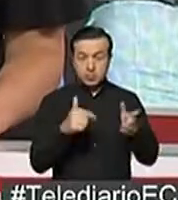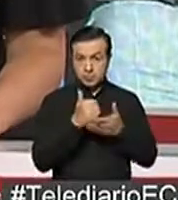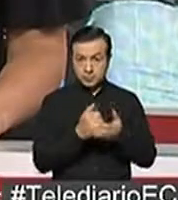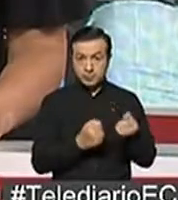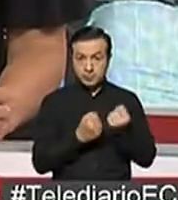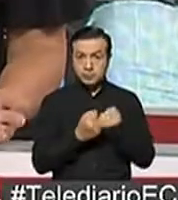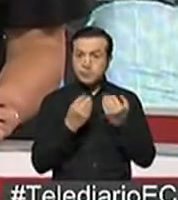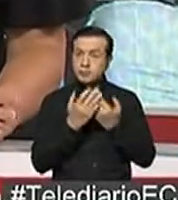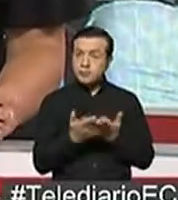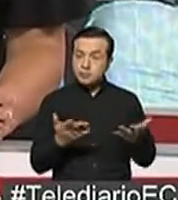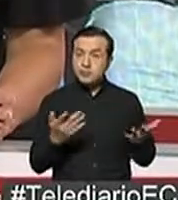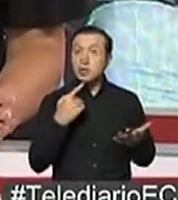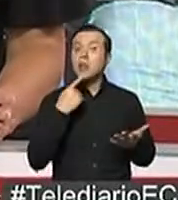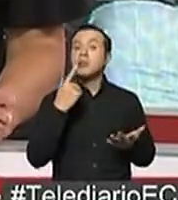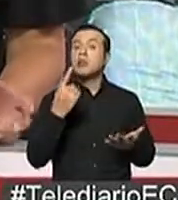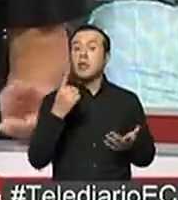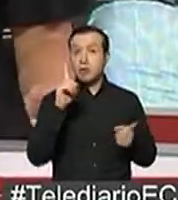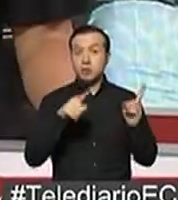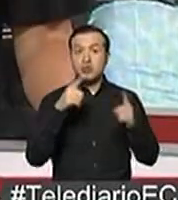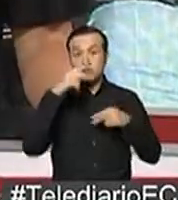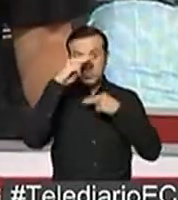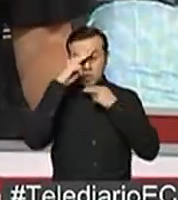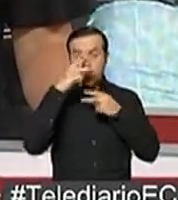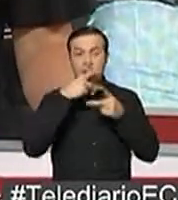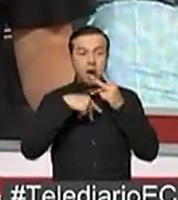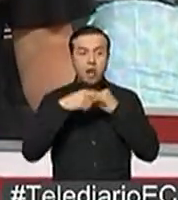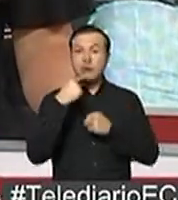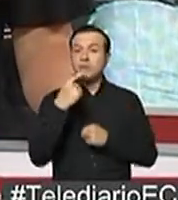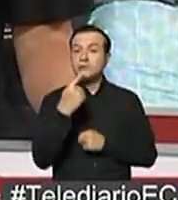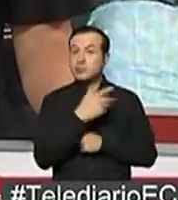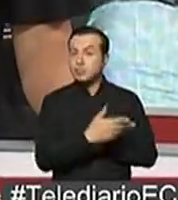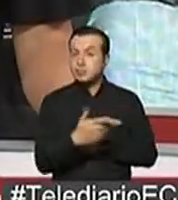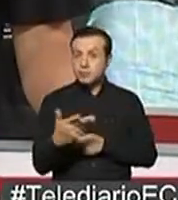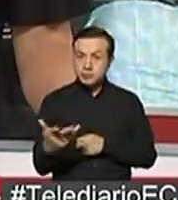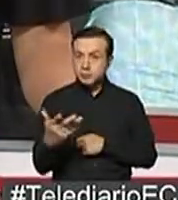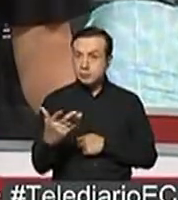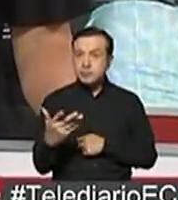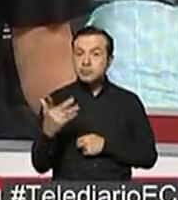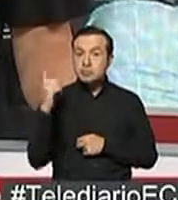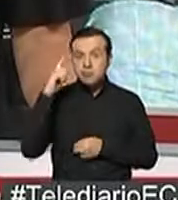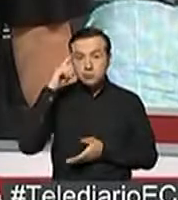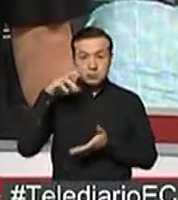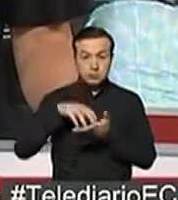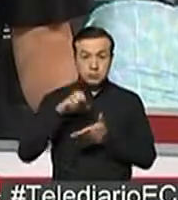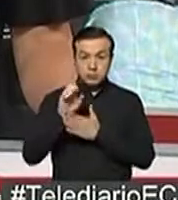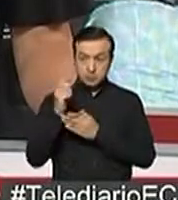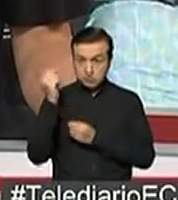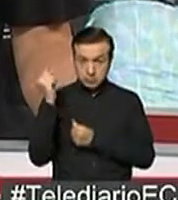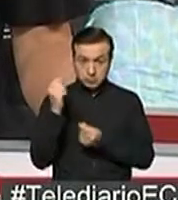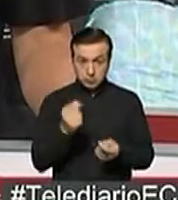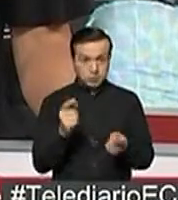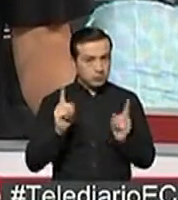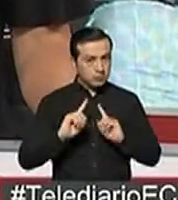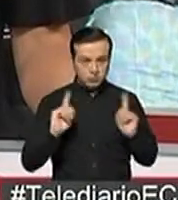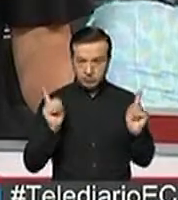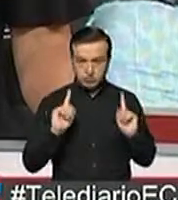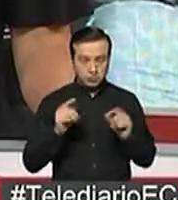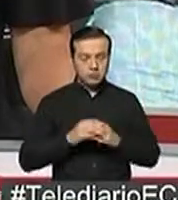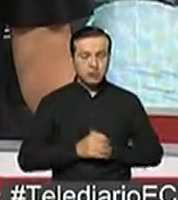refugiados. Desmintieron la información falsa divulgada en redes sociales que señalan que el gobierno ecuatoriano aporta para estos fines.